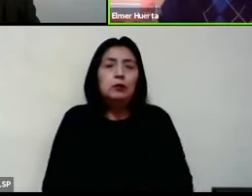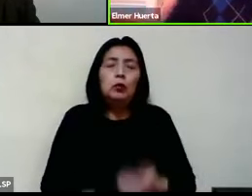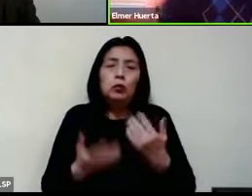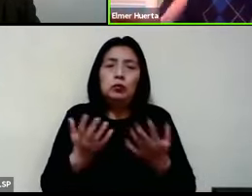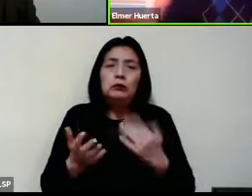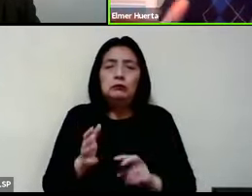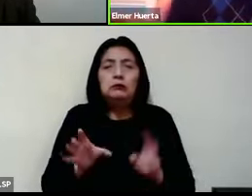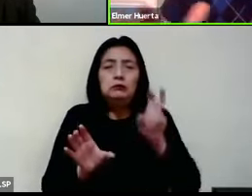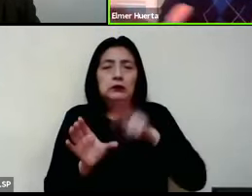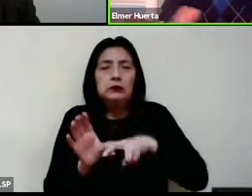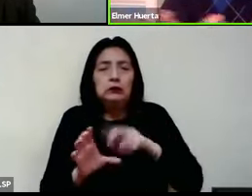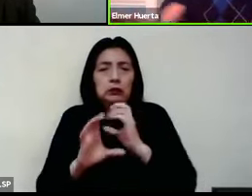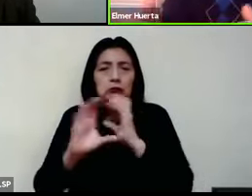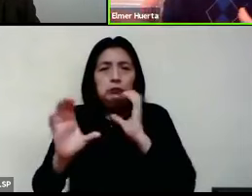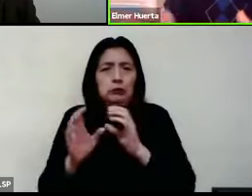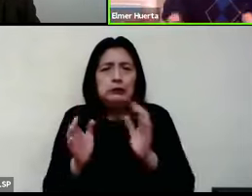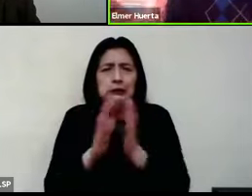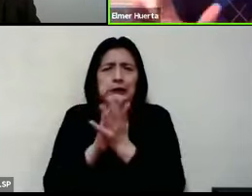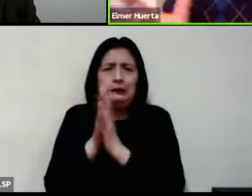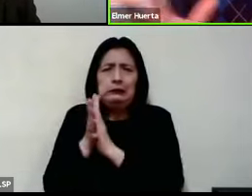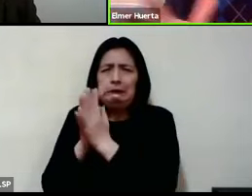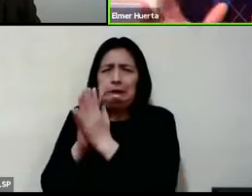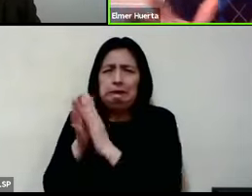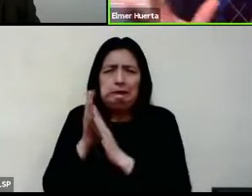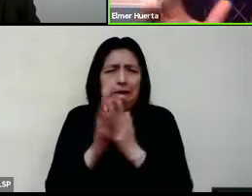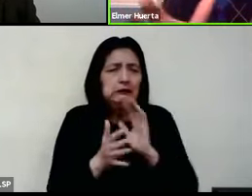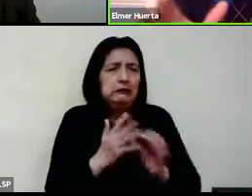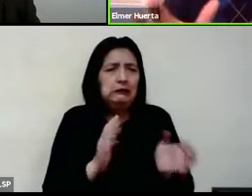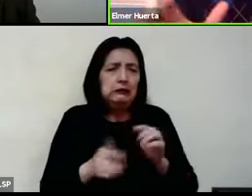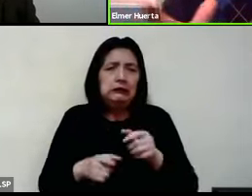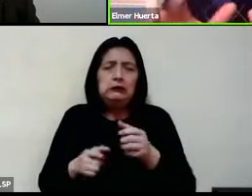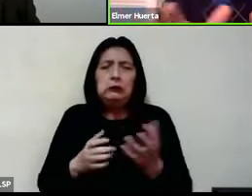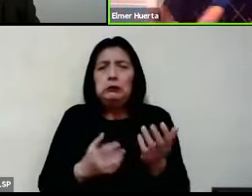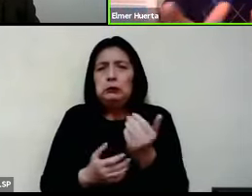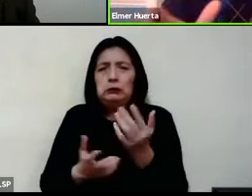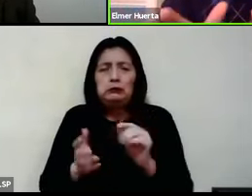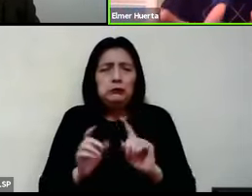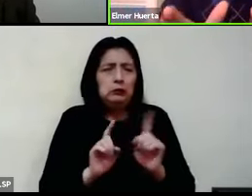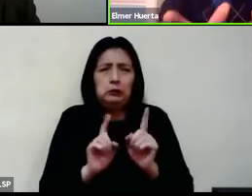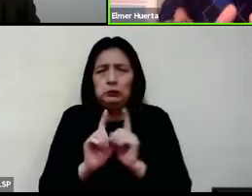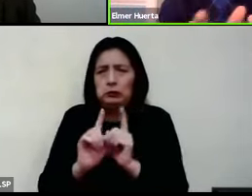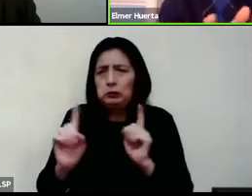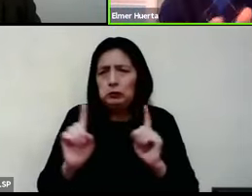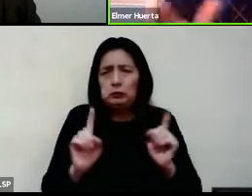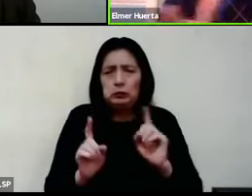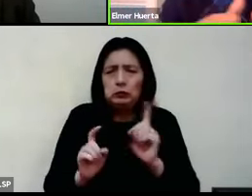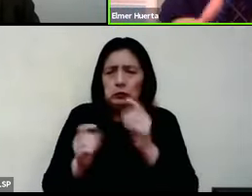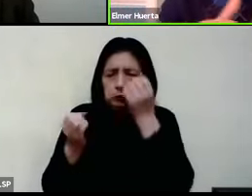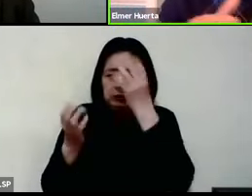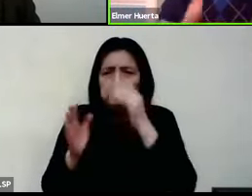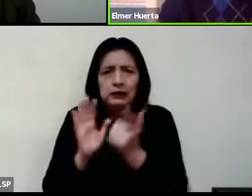subir a un ómnibus que está lleno y que los controladores no guardan,